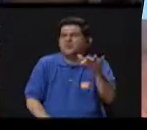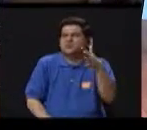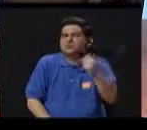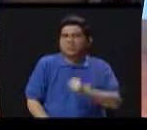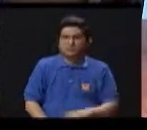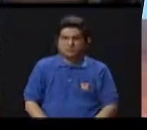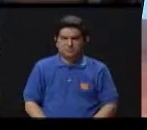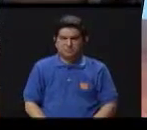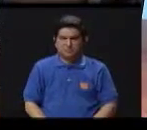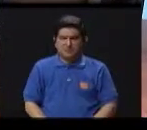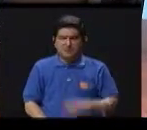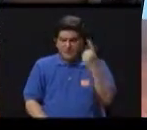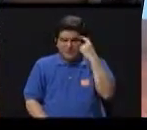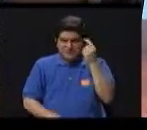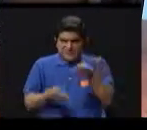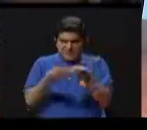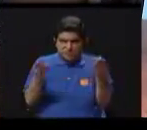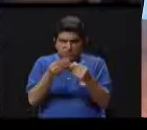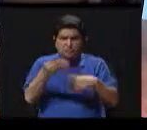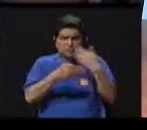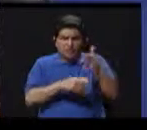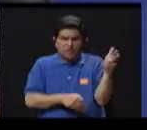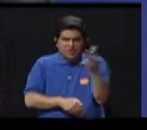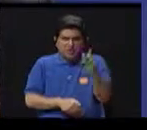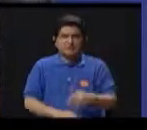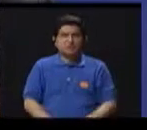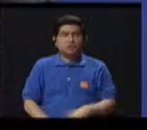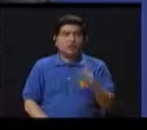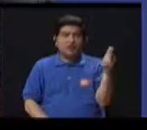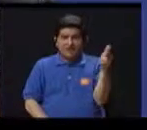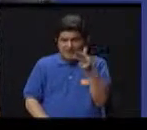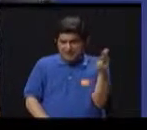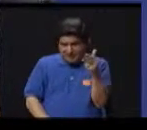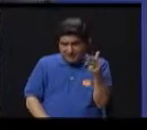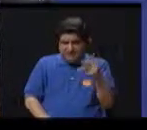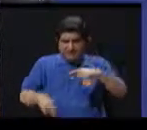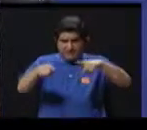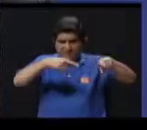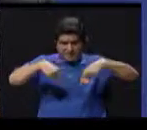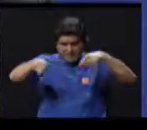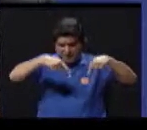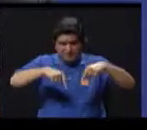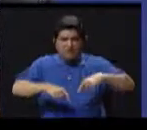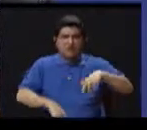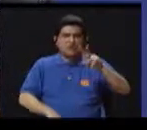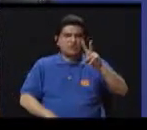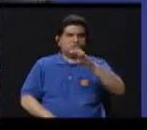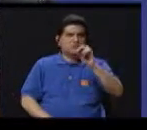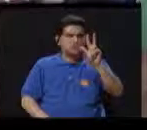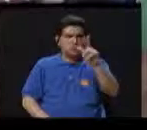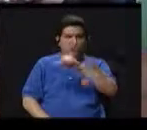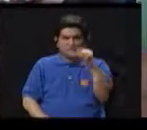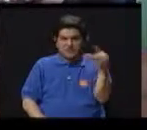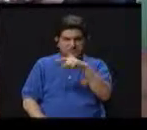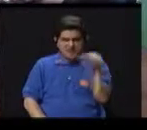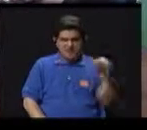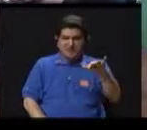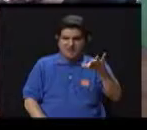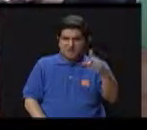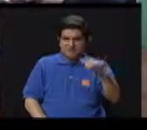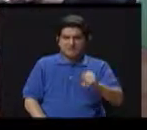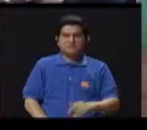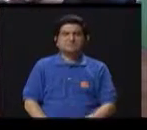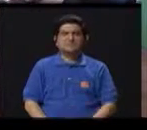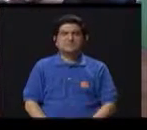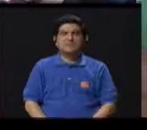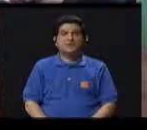más o menos? Como en producción y después grabación. En grabación más o menos grabamos como 2 o 3 semanas, más o